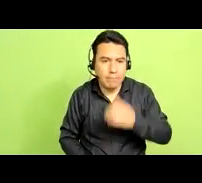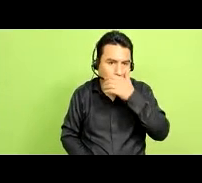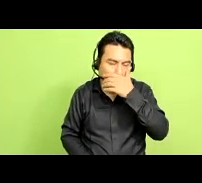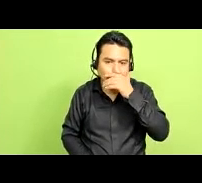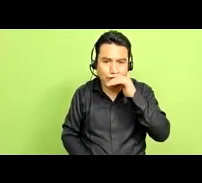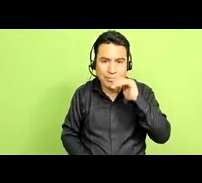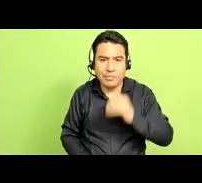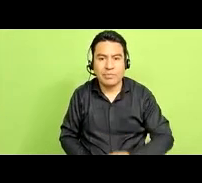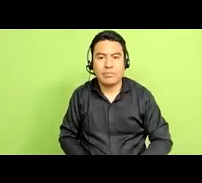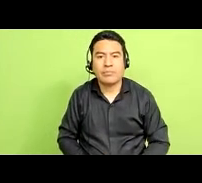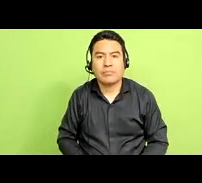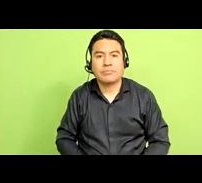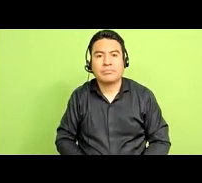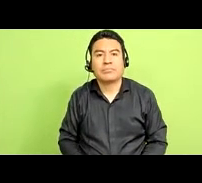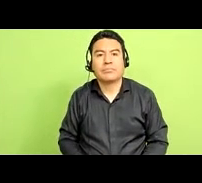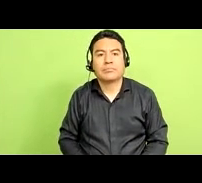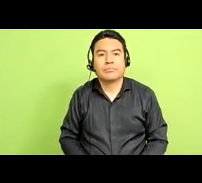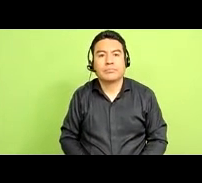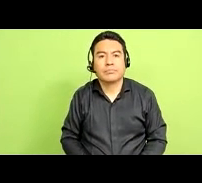ah